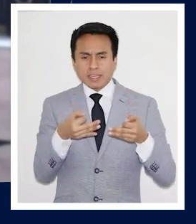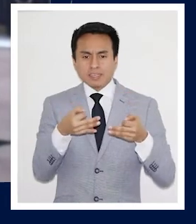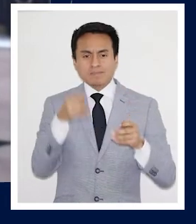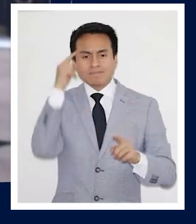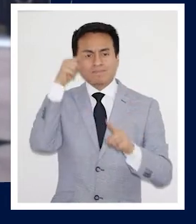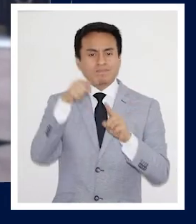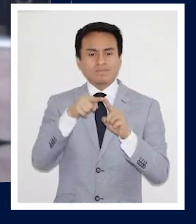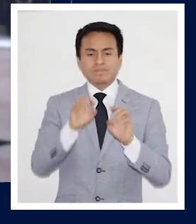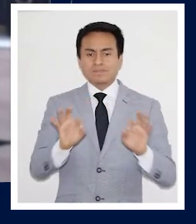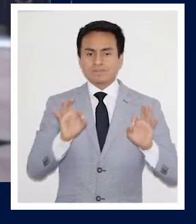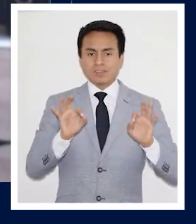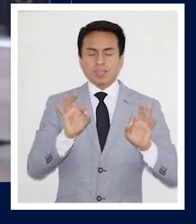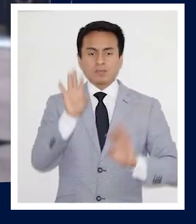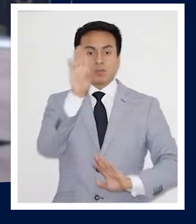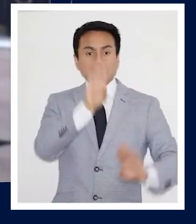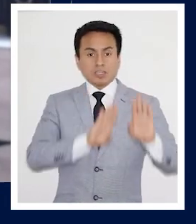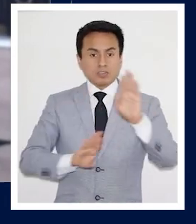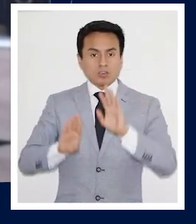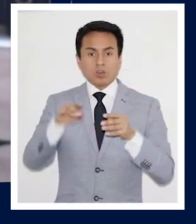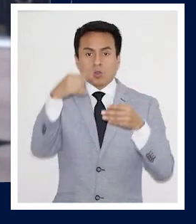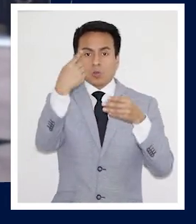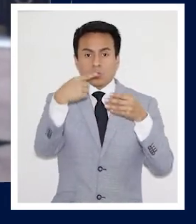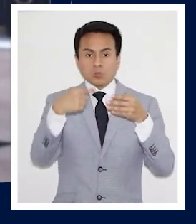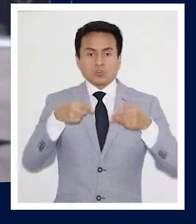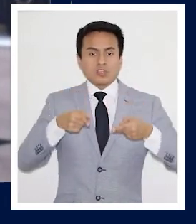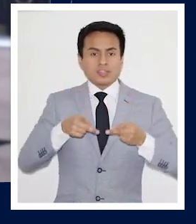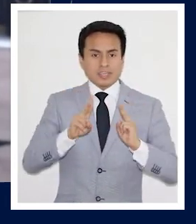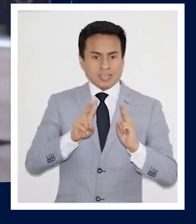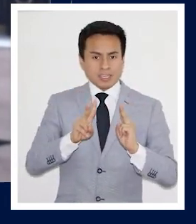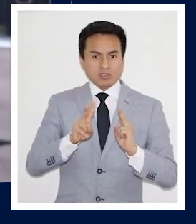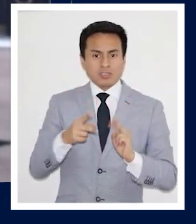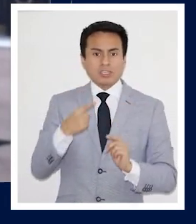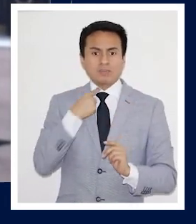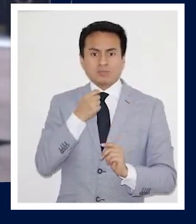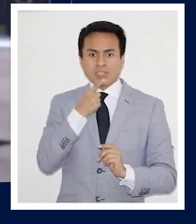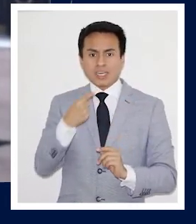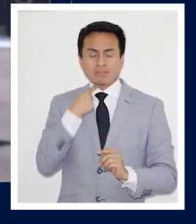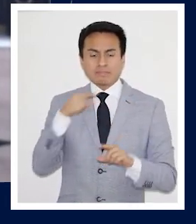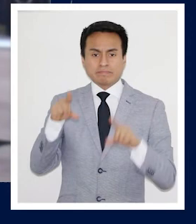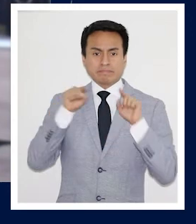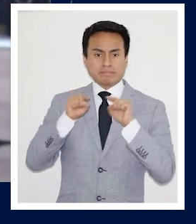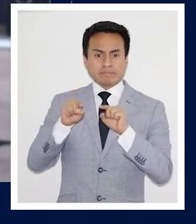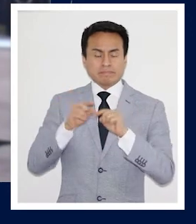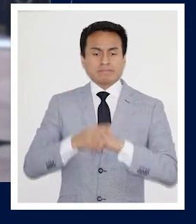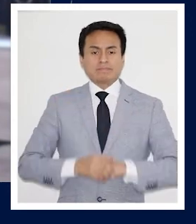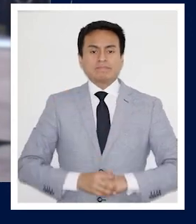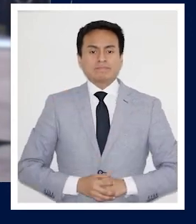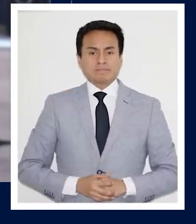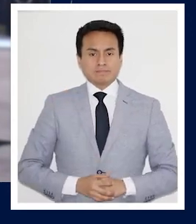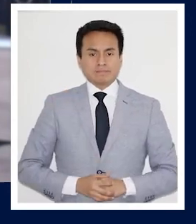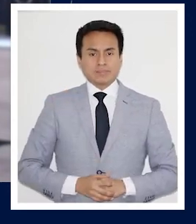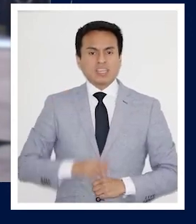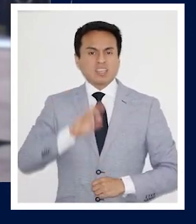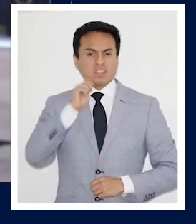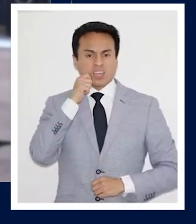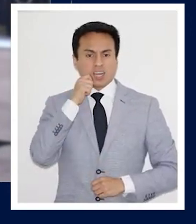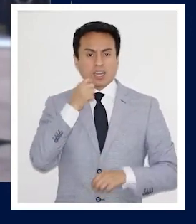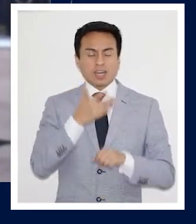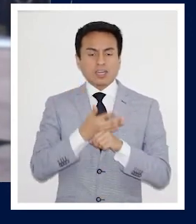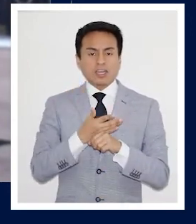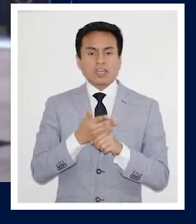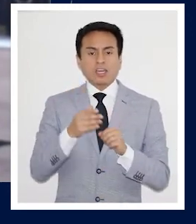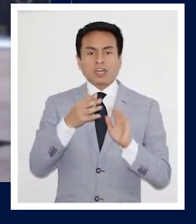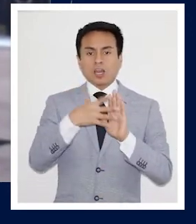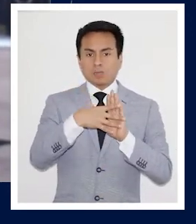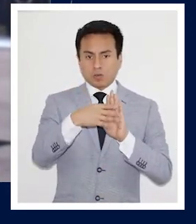concreta tiene como objetivo principal la protección del conjunto de derechos de un imputado en concreto. Esto supone